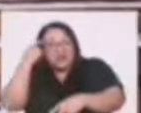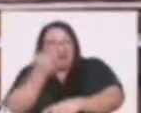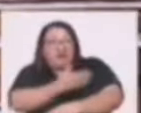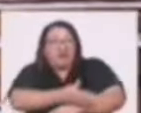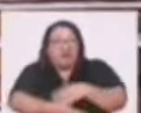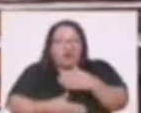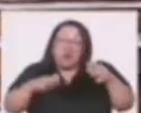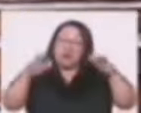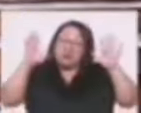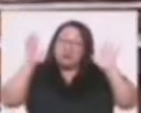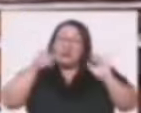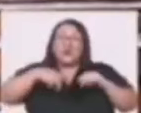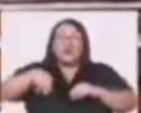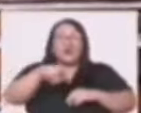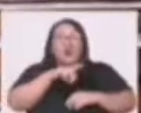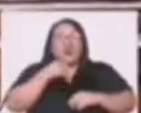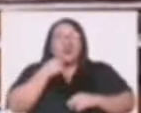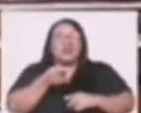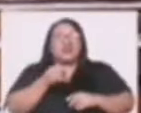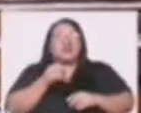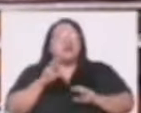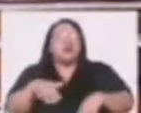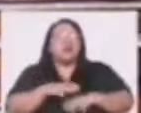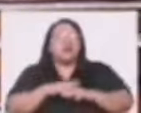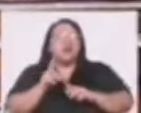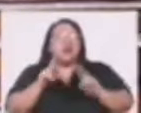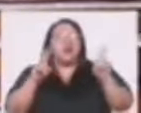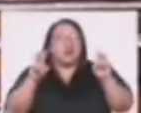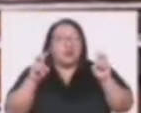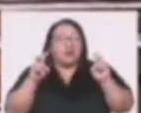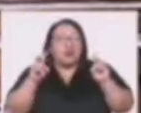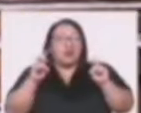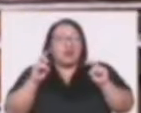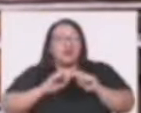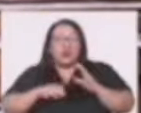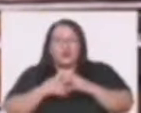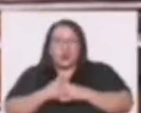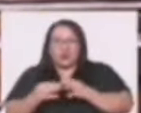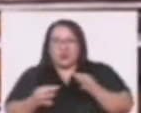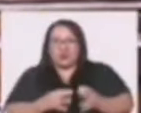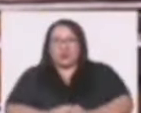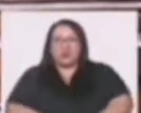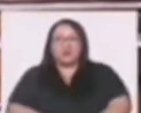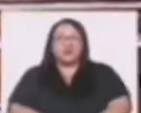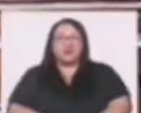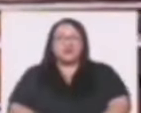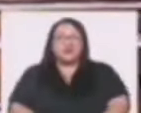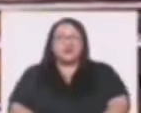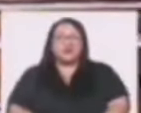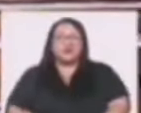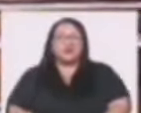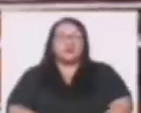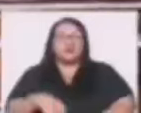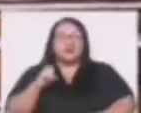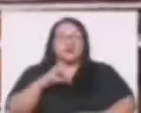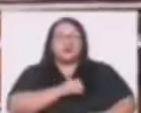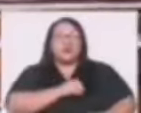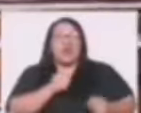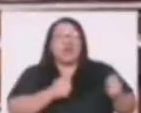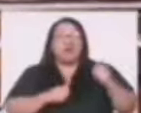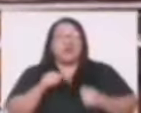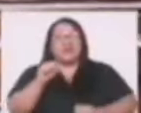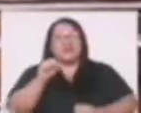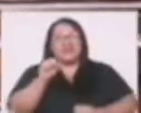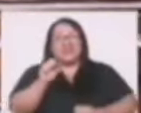hecho una maliciosa interpretación de un tema objetivo y acotado, recurriendo a una entidad administrativa